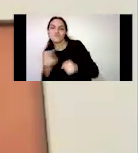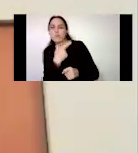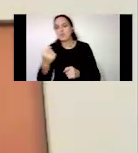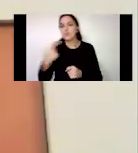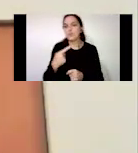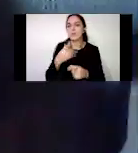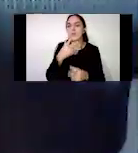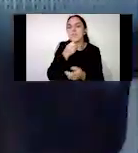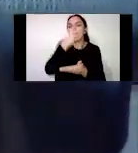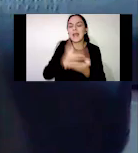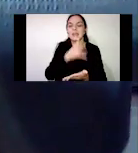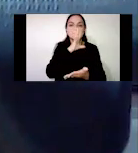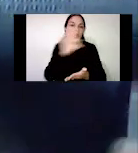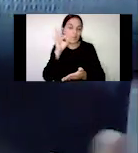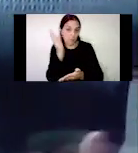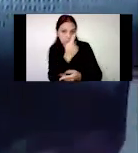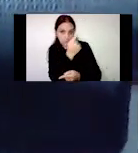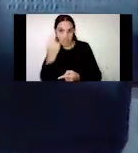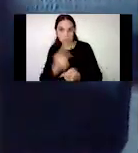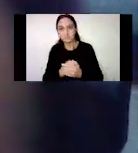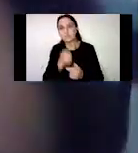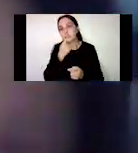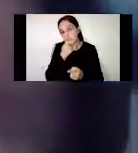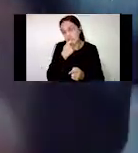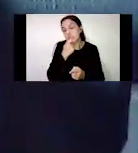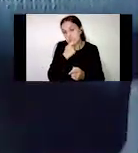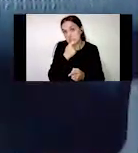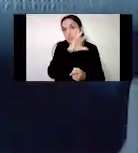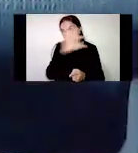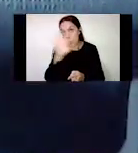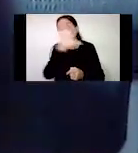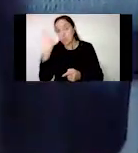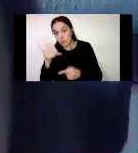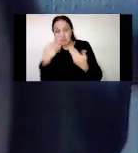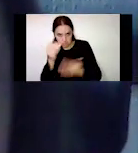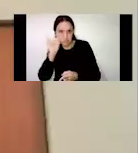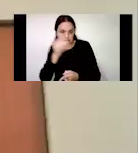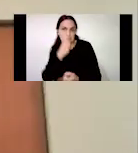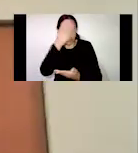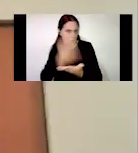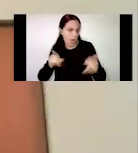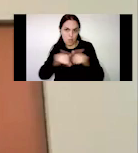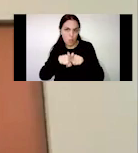uno? Y tienen el 50% del bien cada uno, sí, sino en la proporción que...